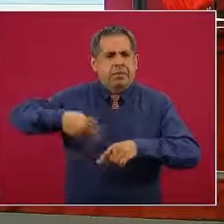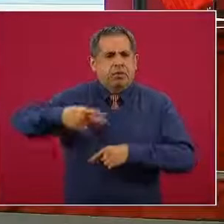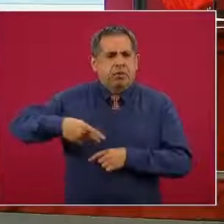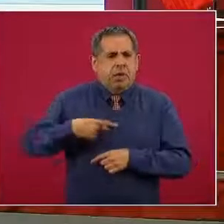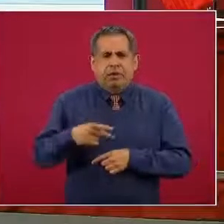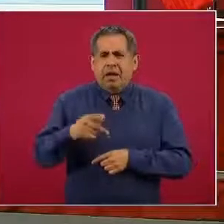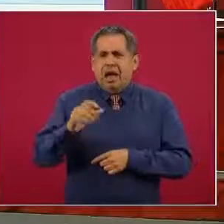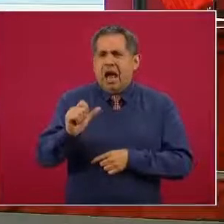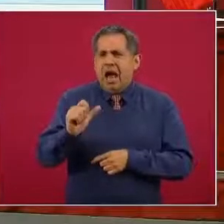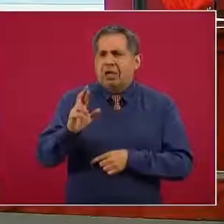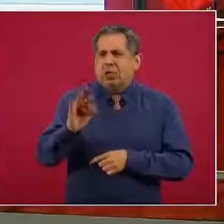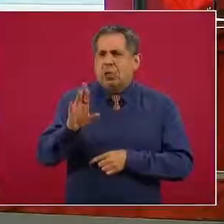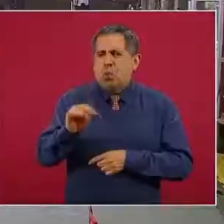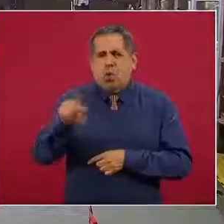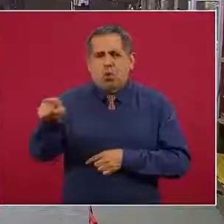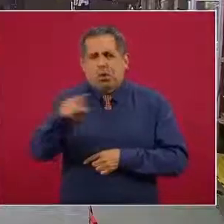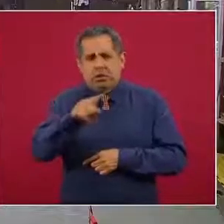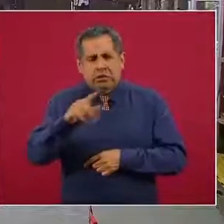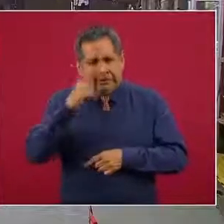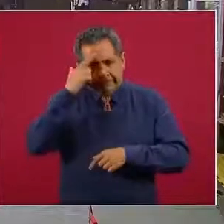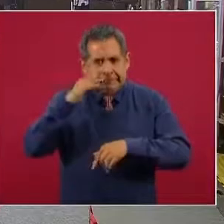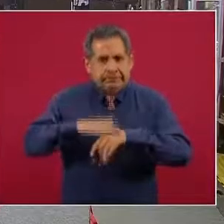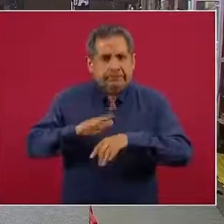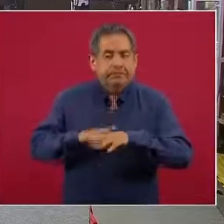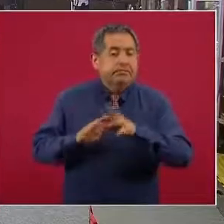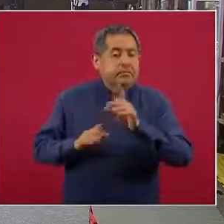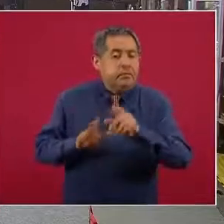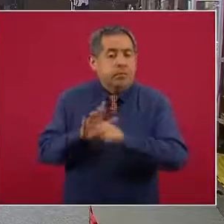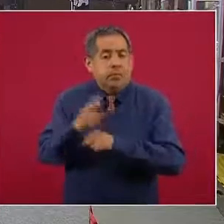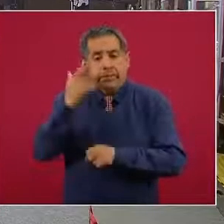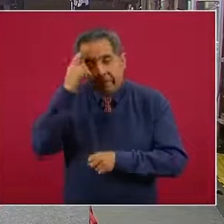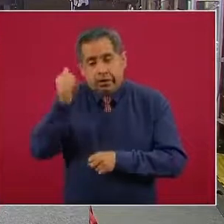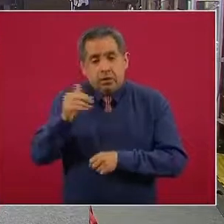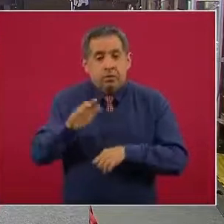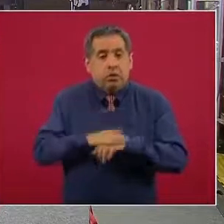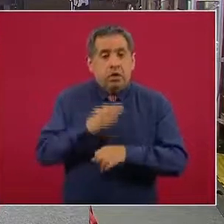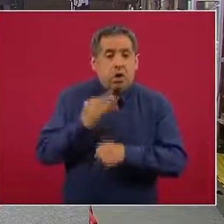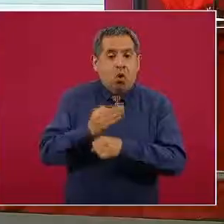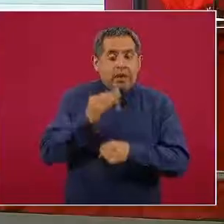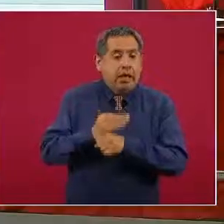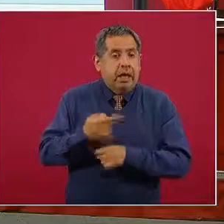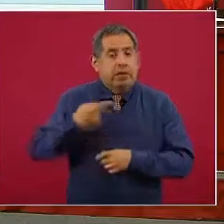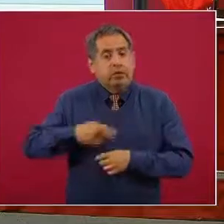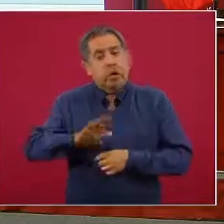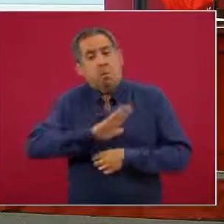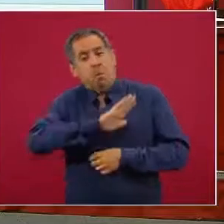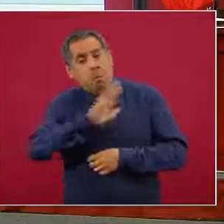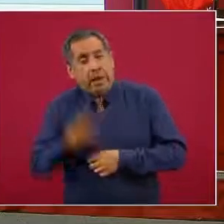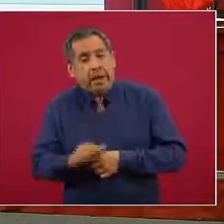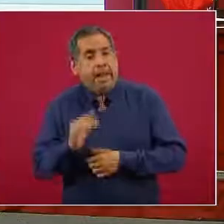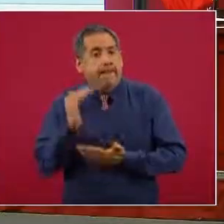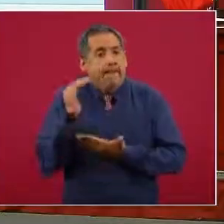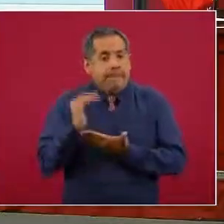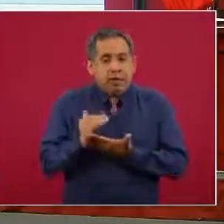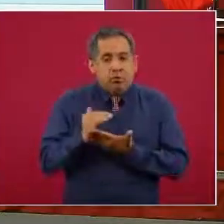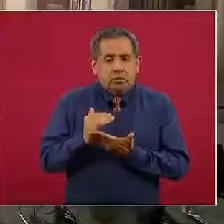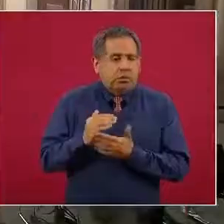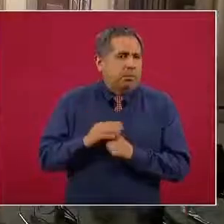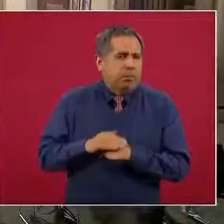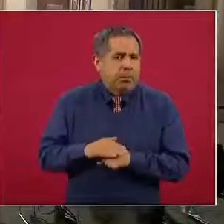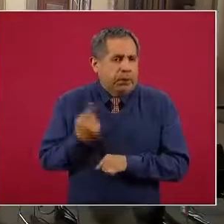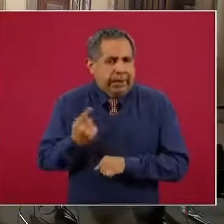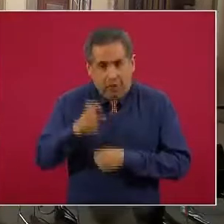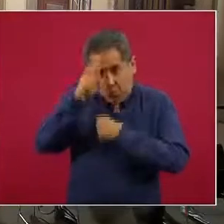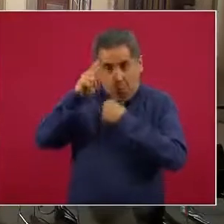Contreras de pie de página hace unos días, lo recordamos. La razón por la que hay menor mortalidad puede tener muchas explicaciones,